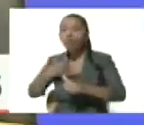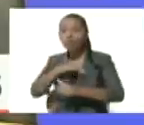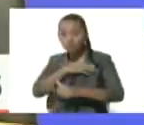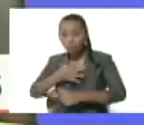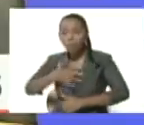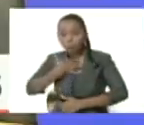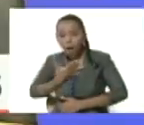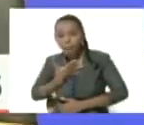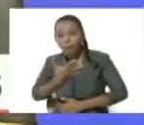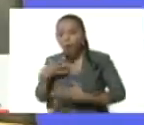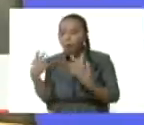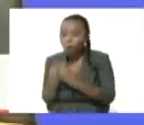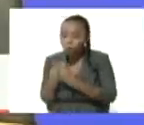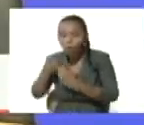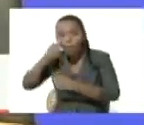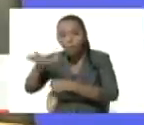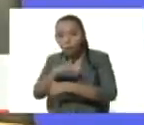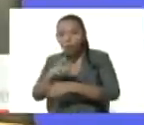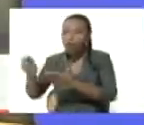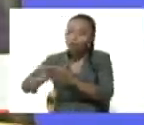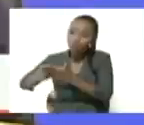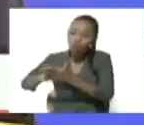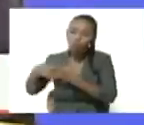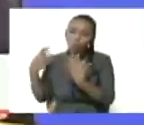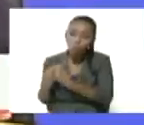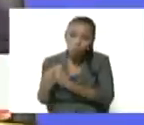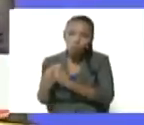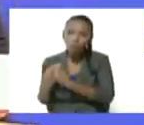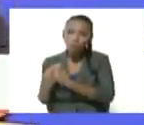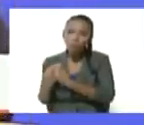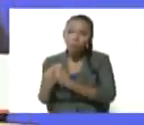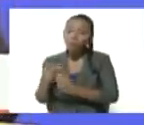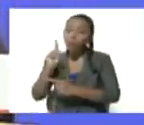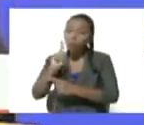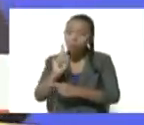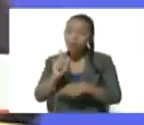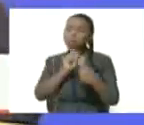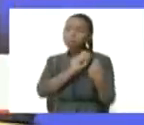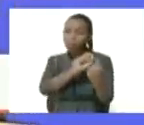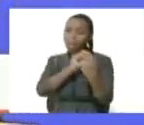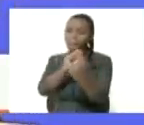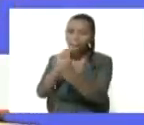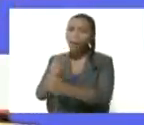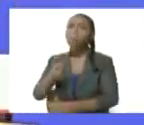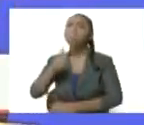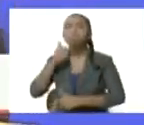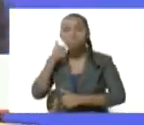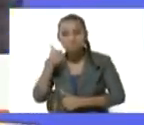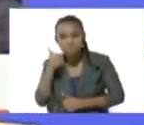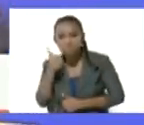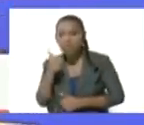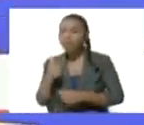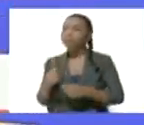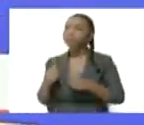nuestro pueblo, buscar juntos la solución. Ha sido, repito, una discusión muy buena, muy rica, y bueno, creo